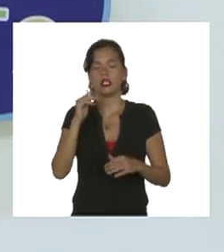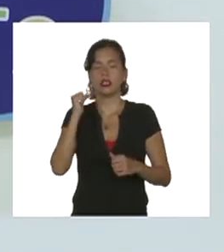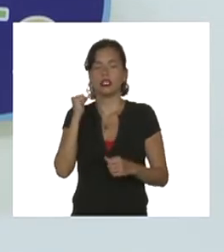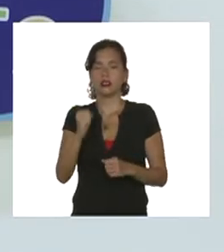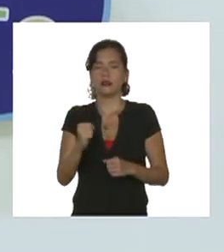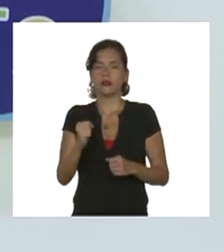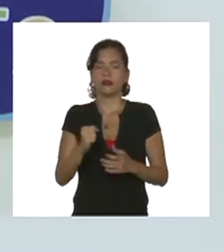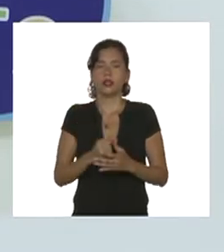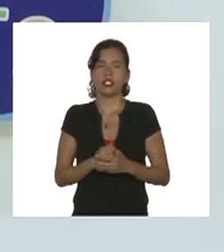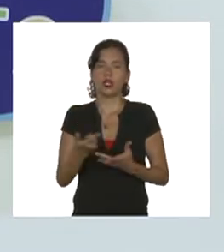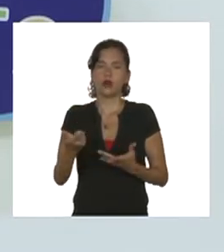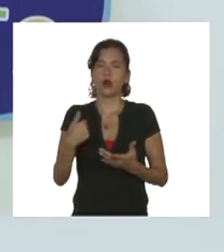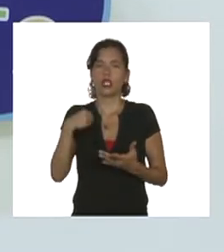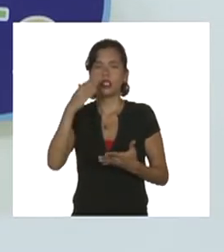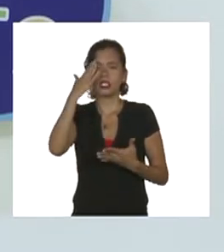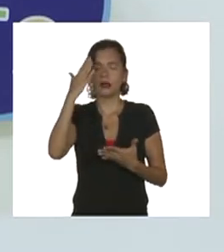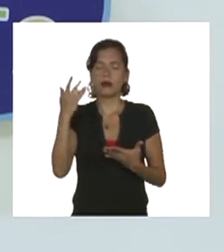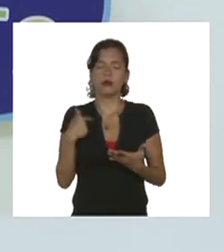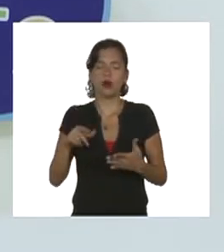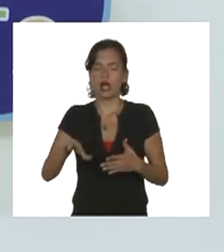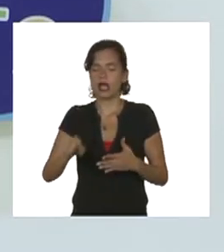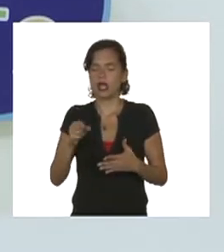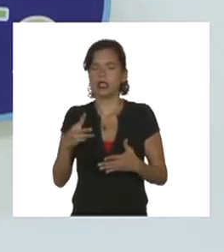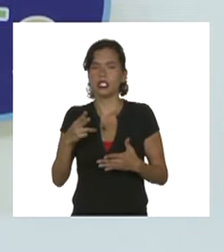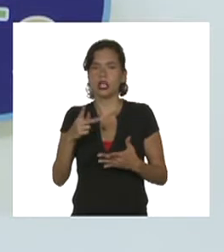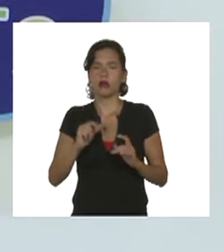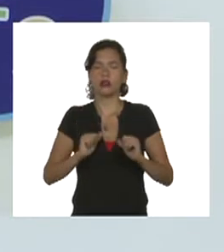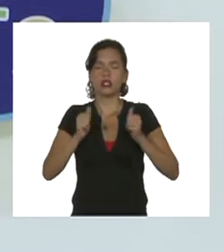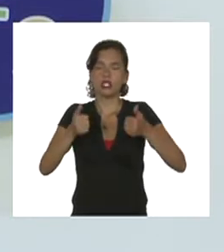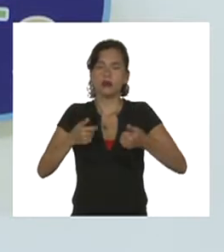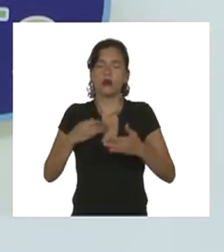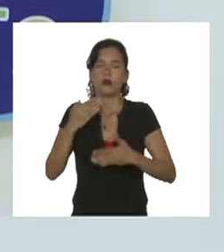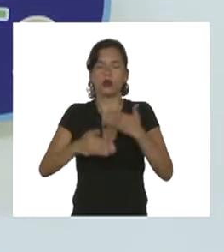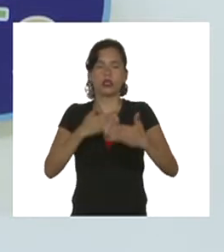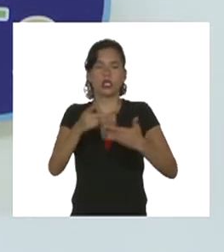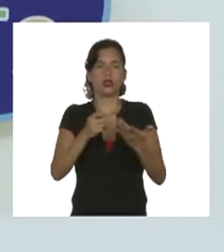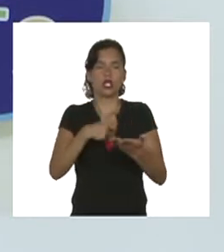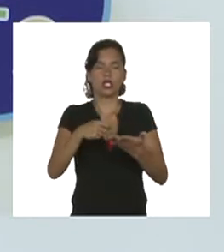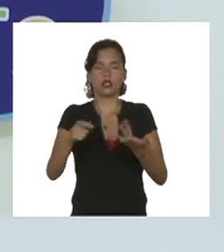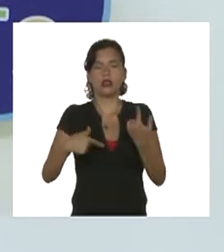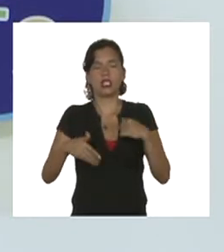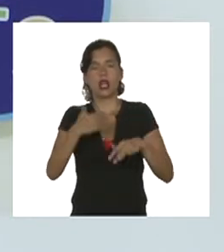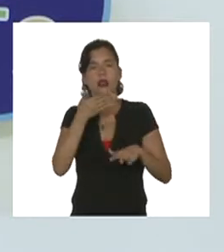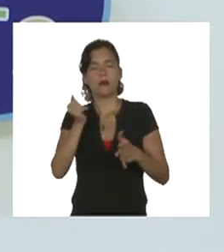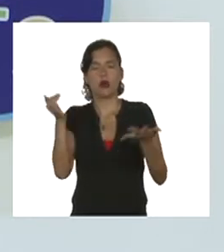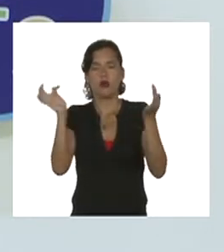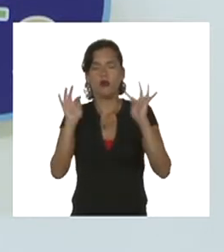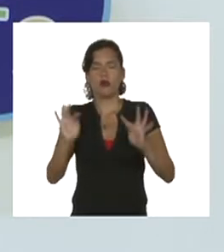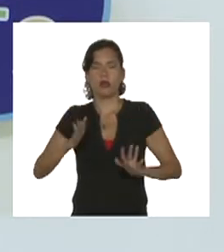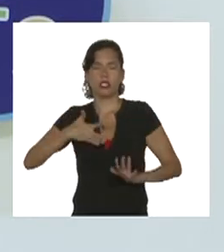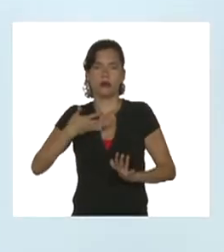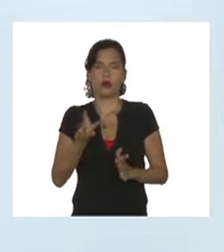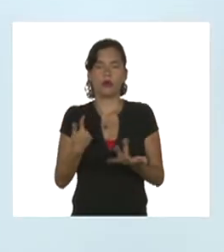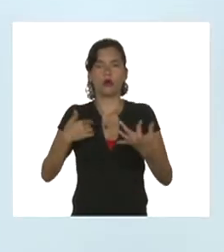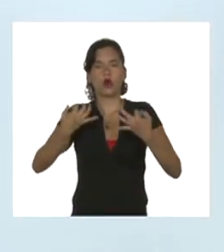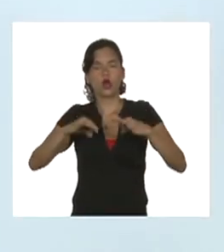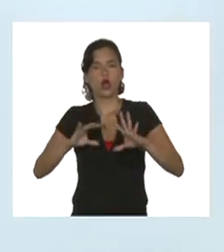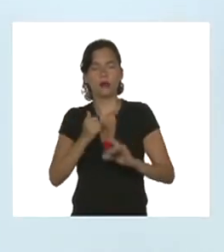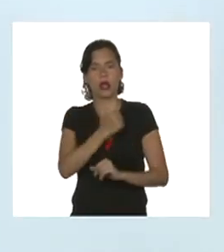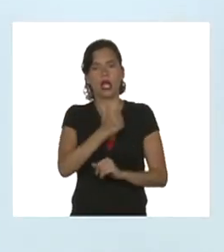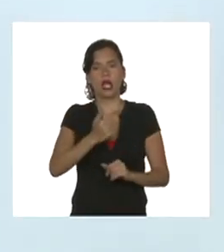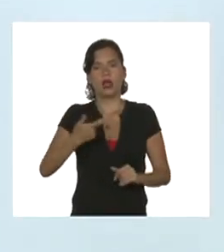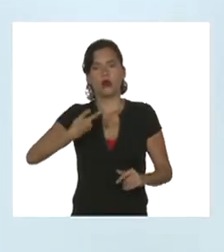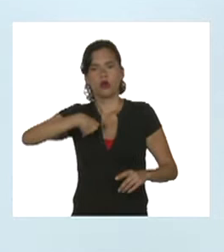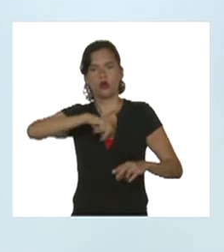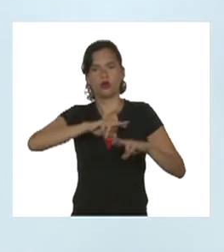consolidadas para que cuando iniciemos ese proceso de escritura sea de la mejor forma posible. Por lo general, a cada uno de